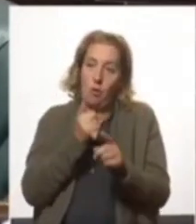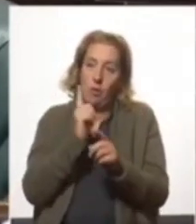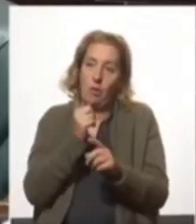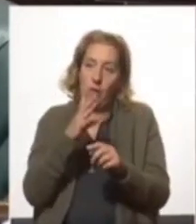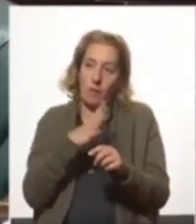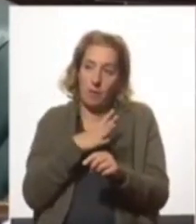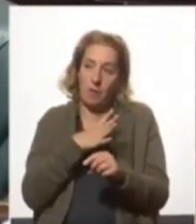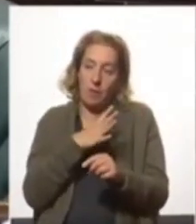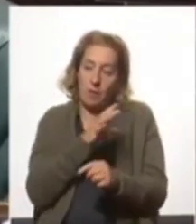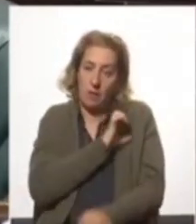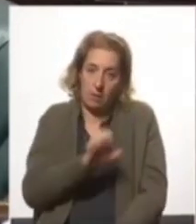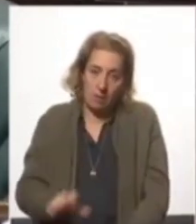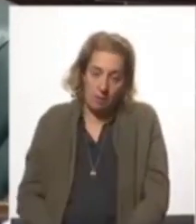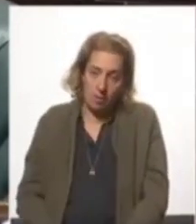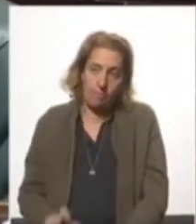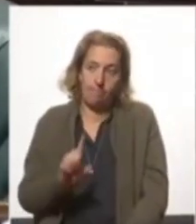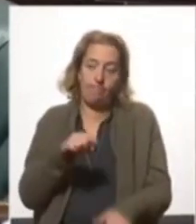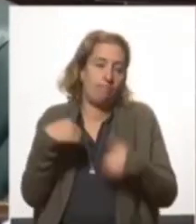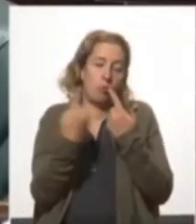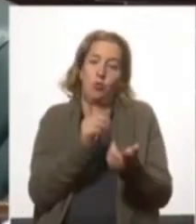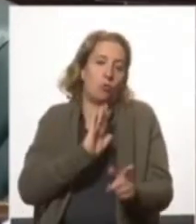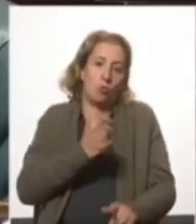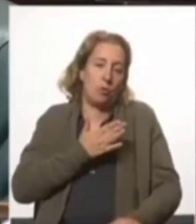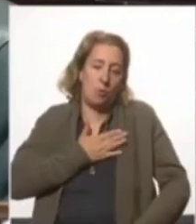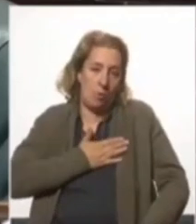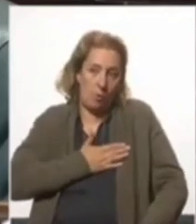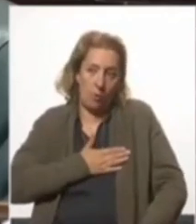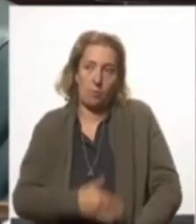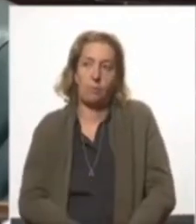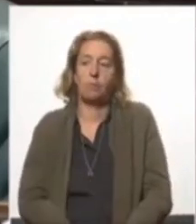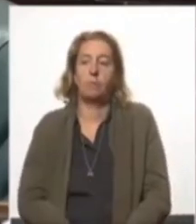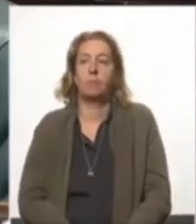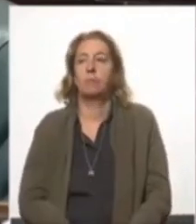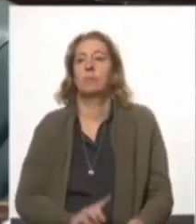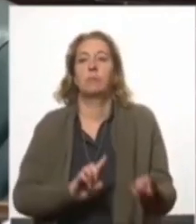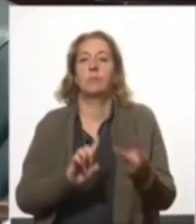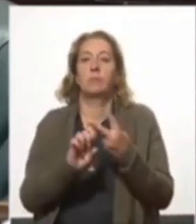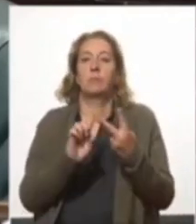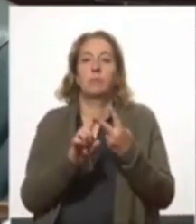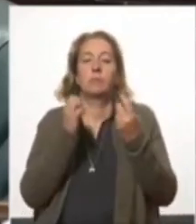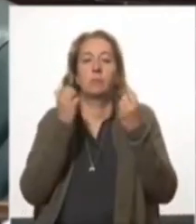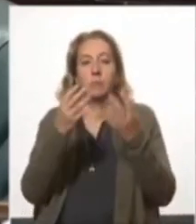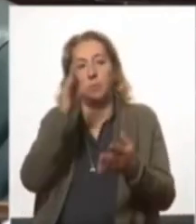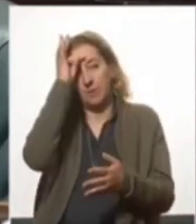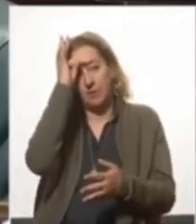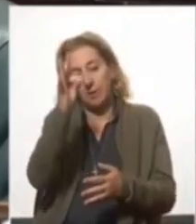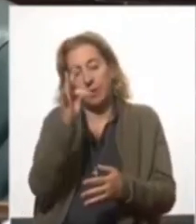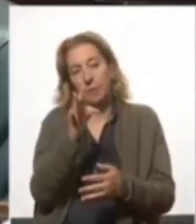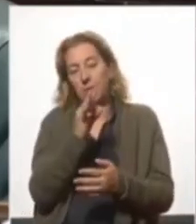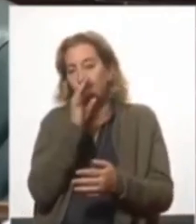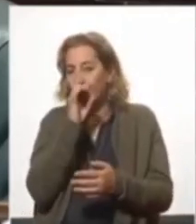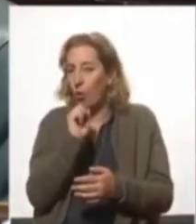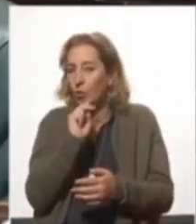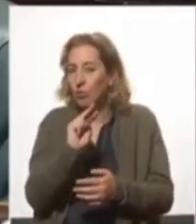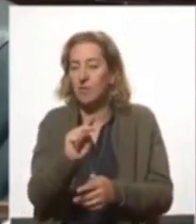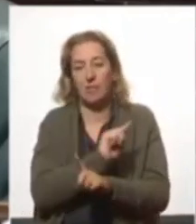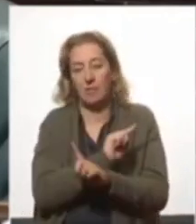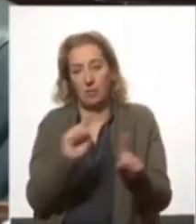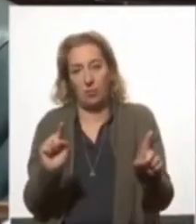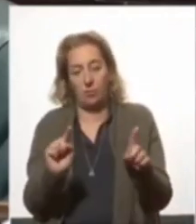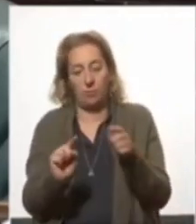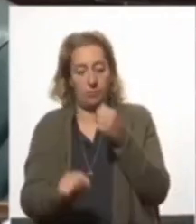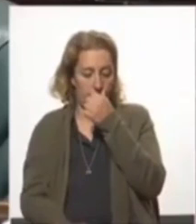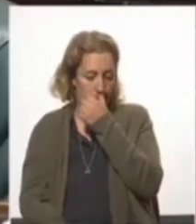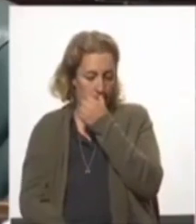el Estado, que no compartimos. En segundo lugar, porque es técnicamente inconsistente. En